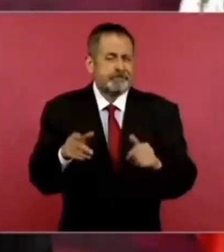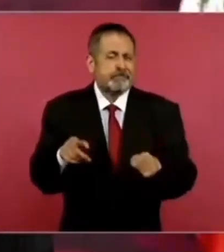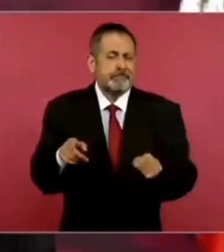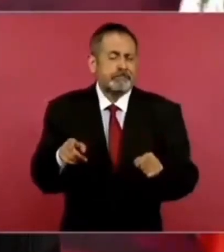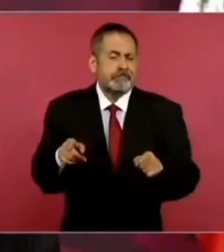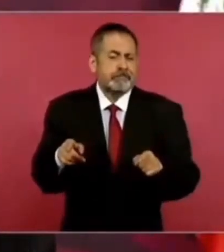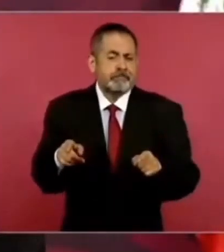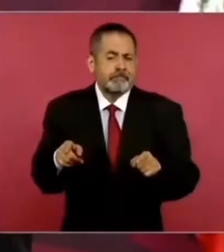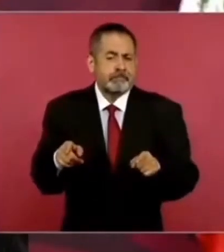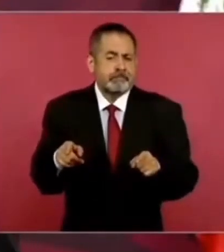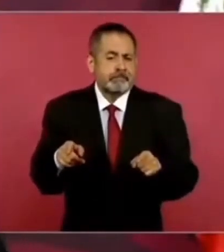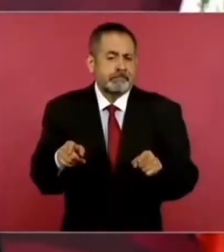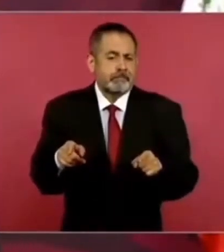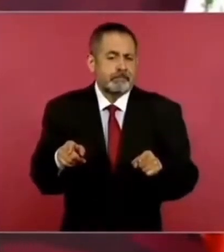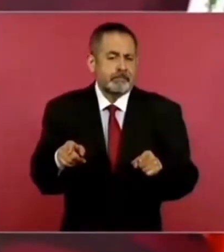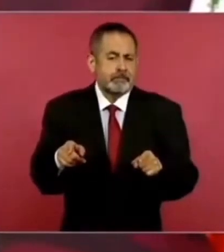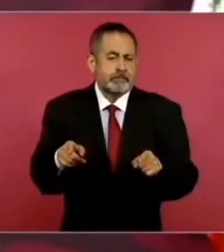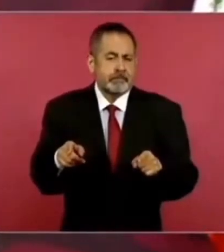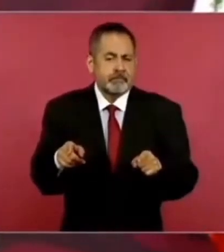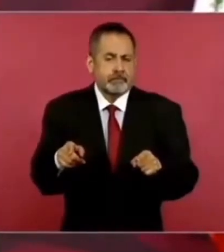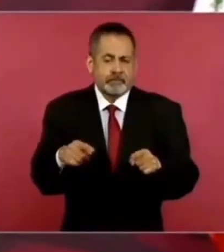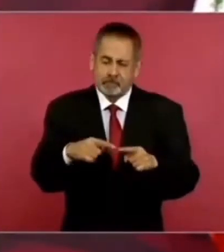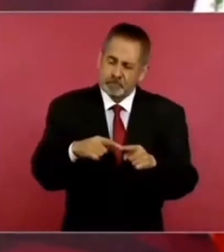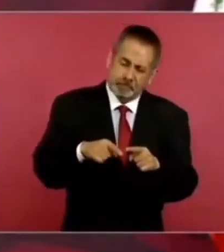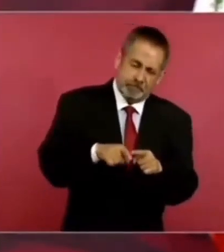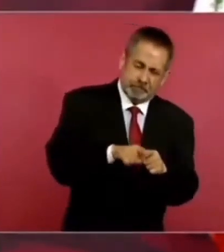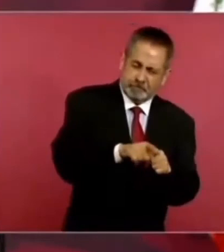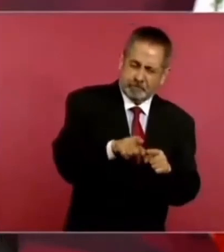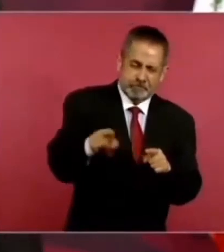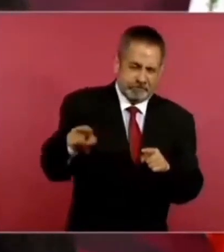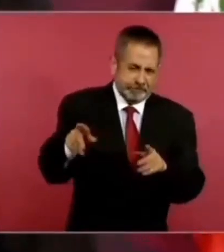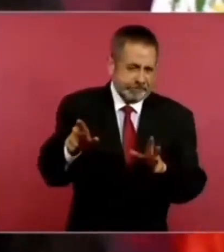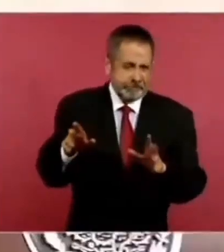por Sola de Vega,